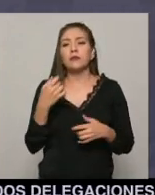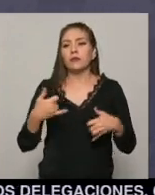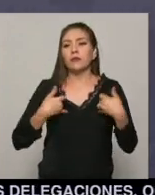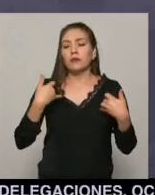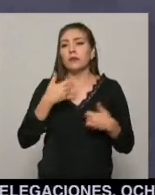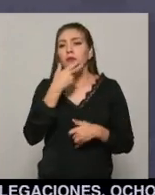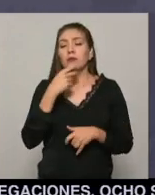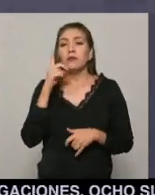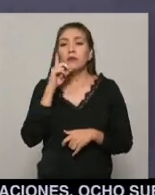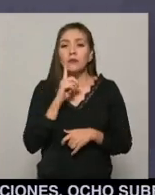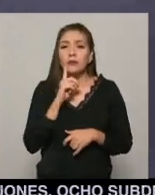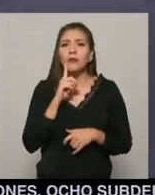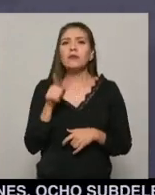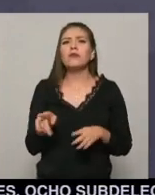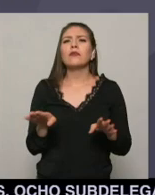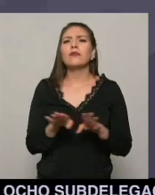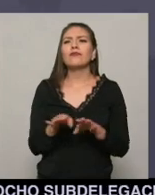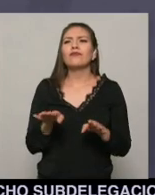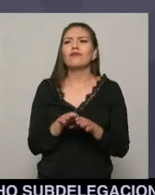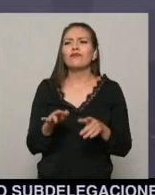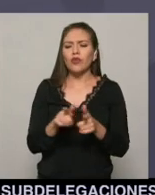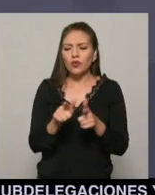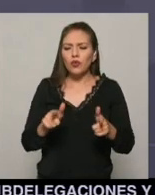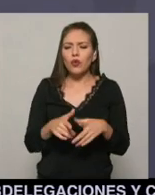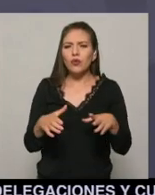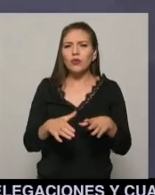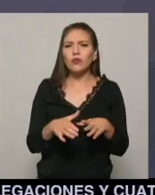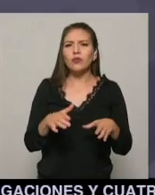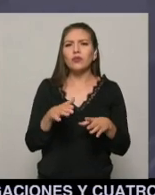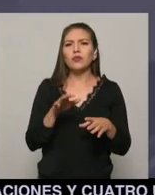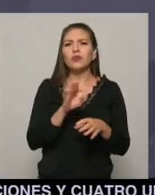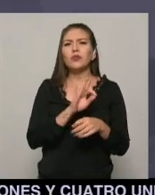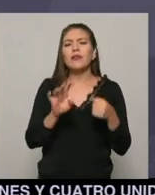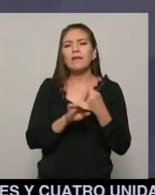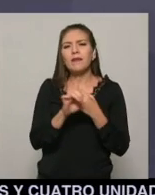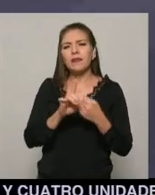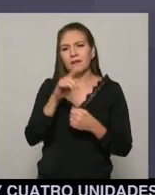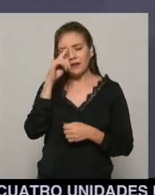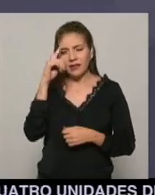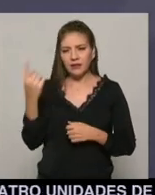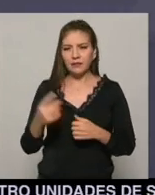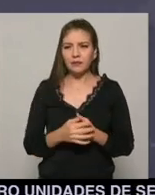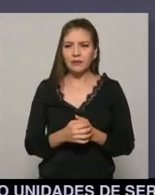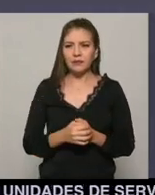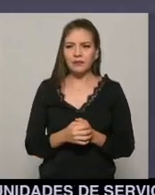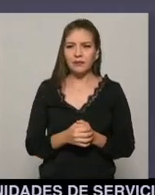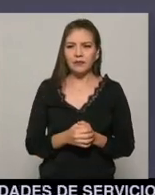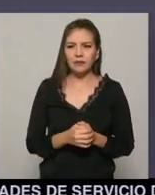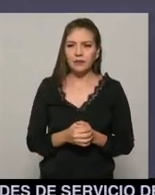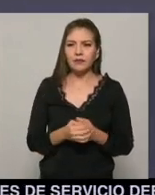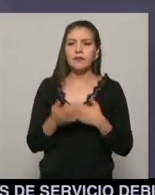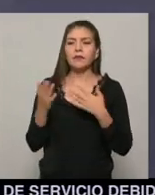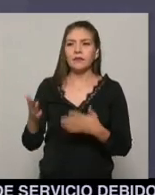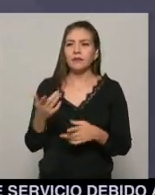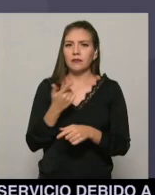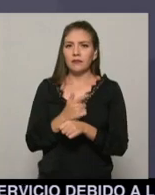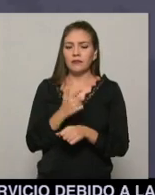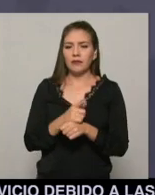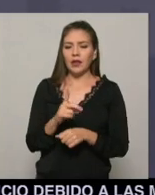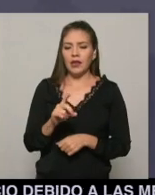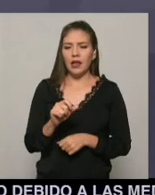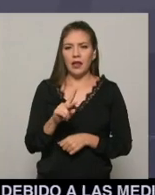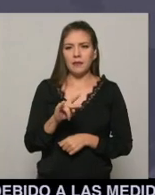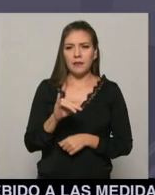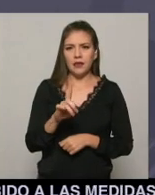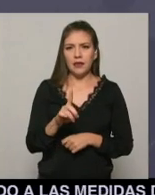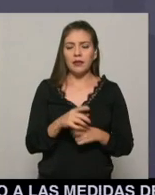jóvenes, es un grupo vulnerable en la Ciudad de México. Licenciado David Peña. Pues mira, yo creo que este caso